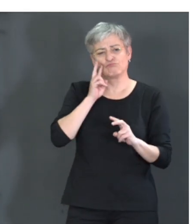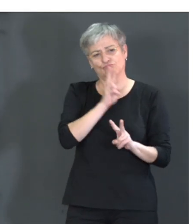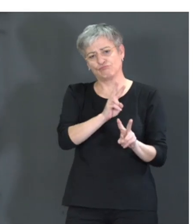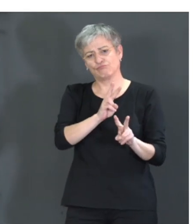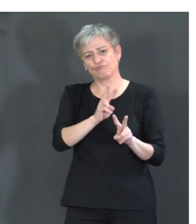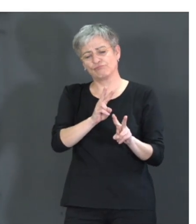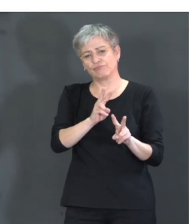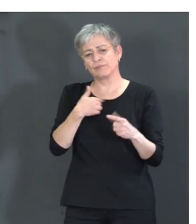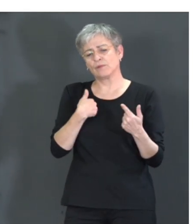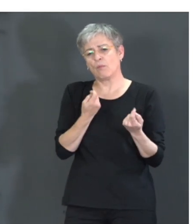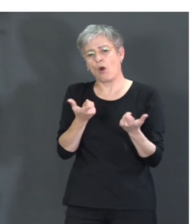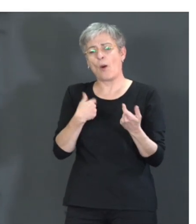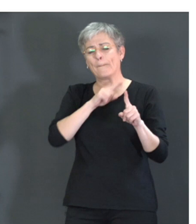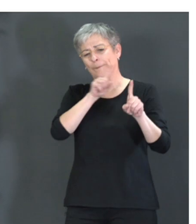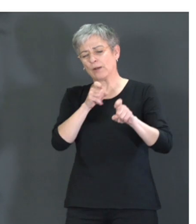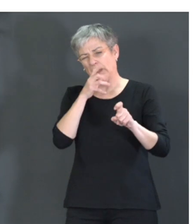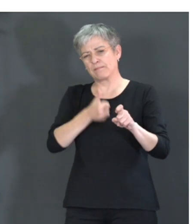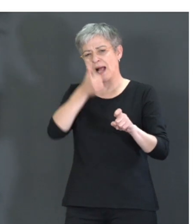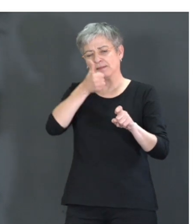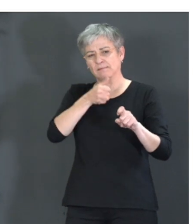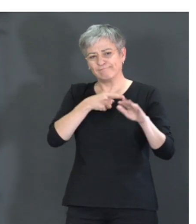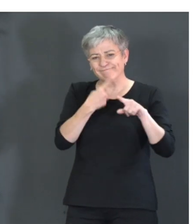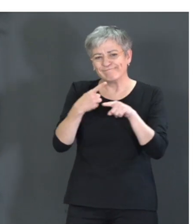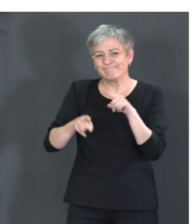esta pregunta pues va en ese sentido.